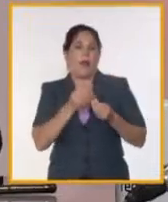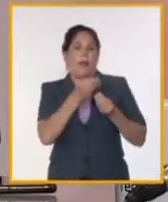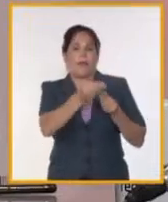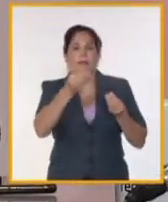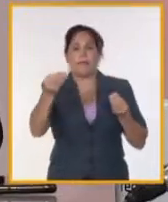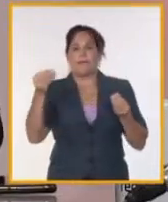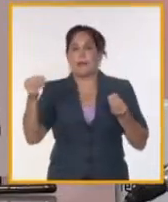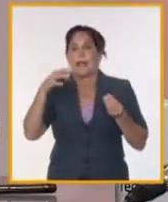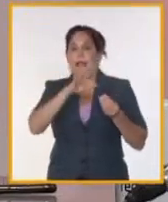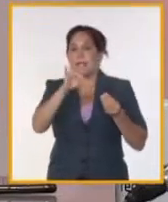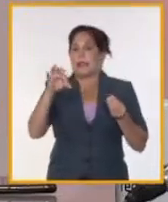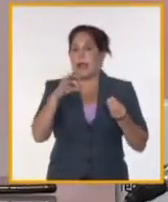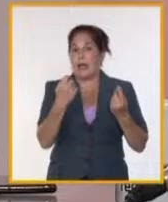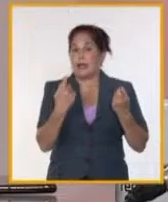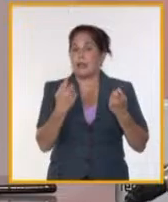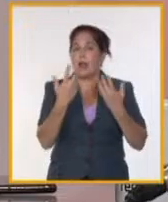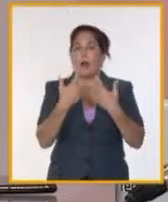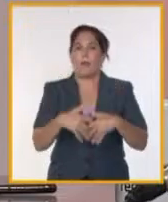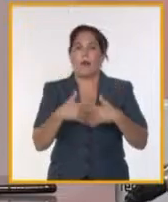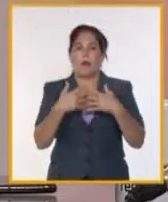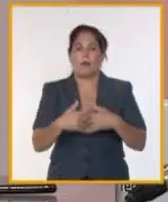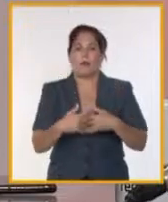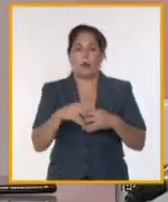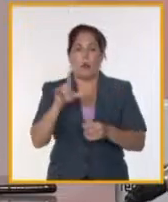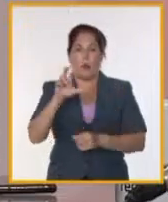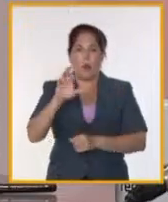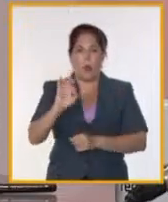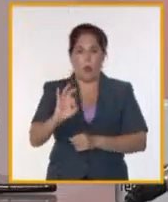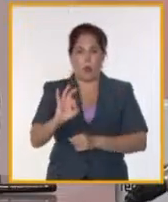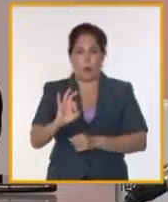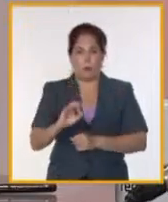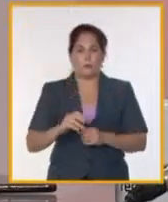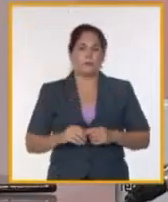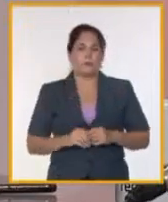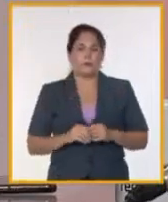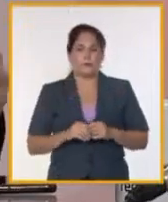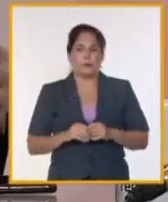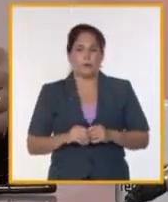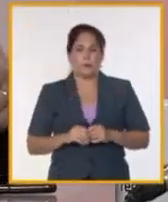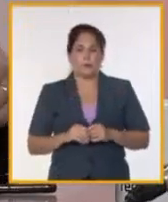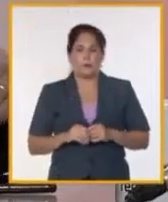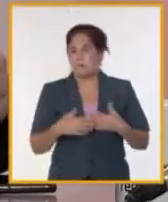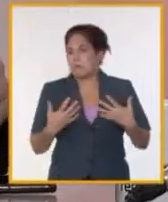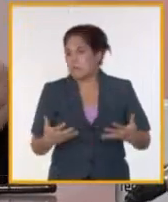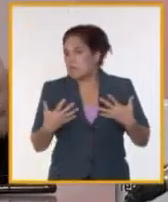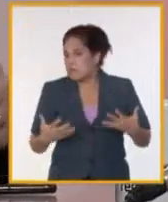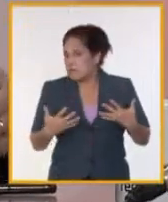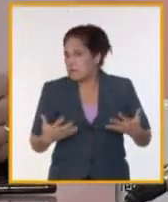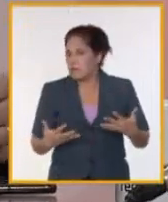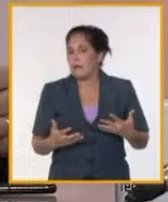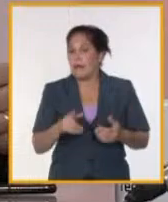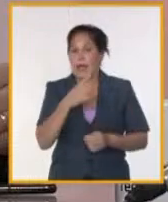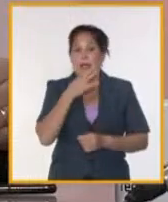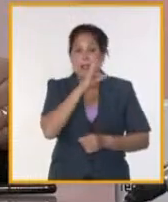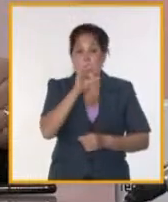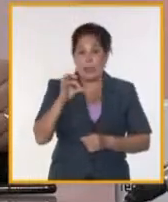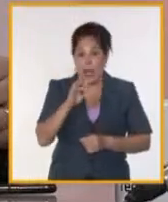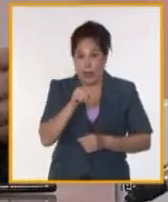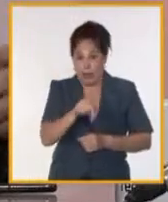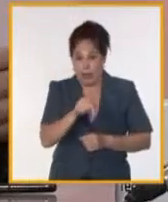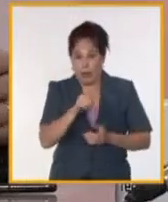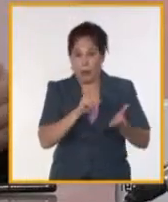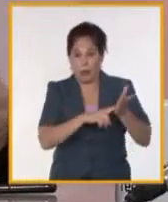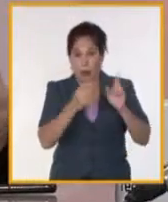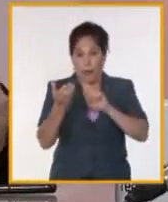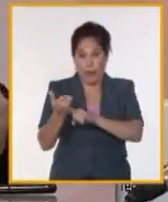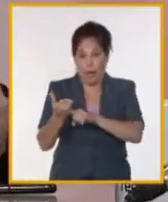sal que se necesita para la producción de cloro en el país. De lo que ocurre en esa salina allá en Puerto Padre,